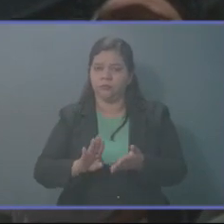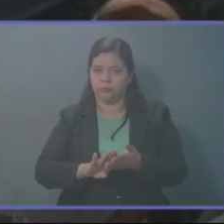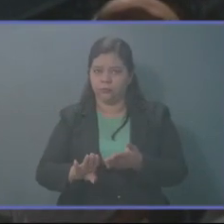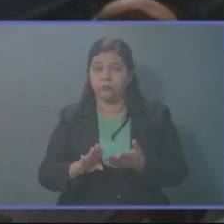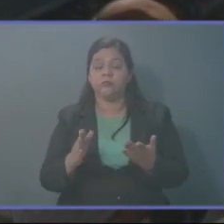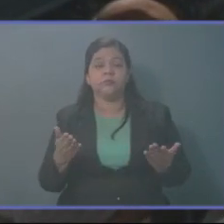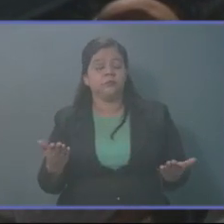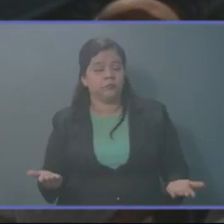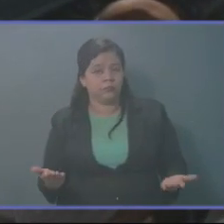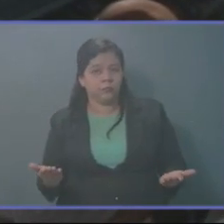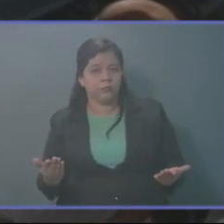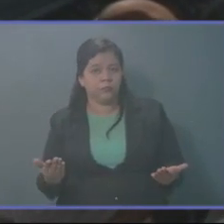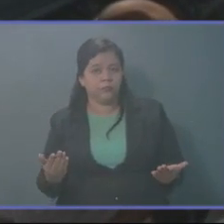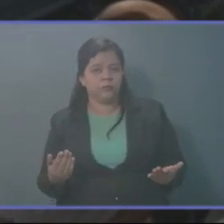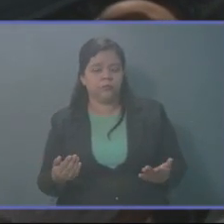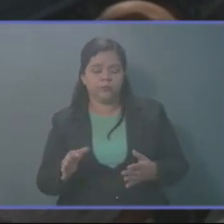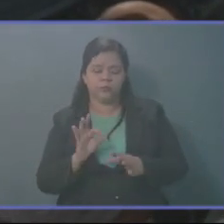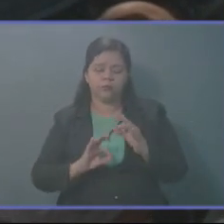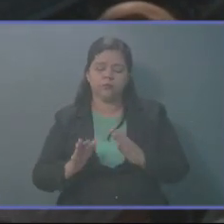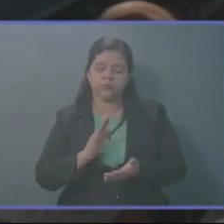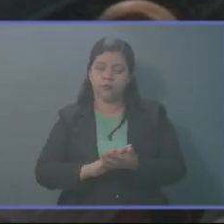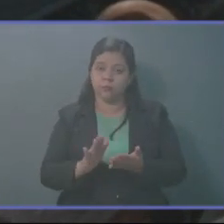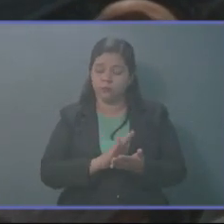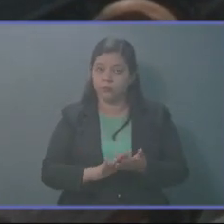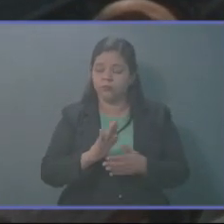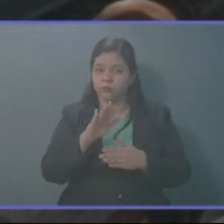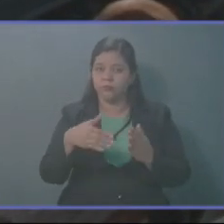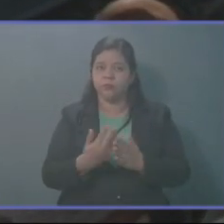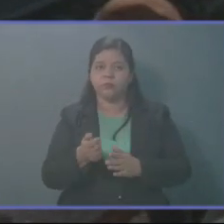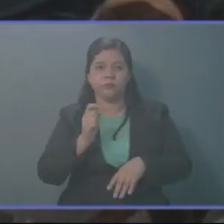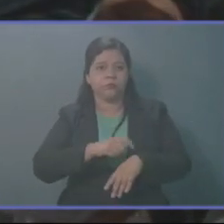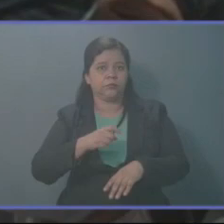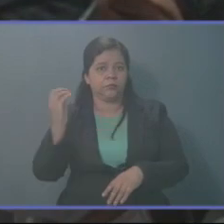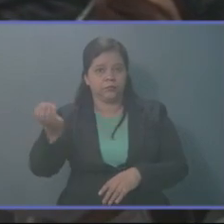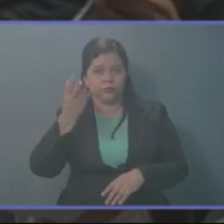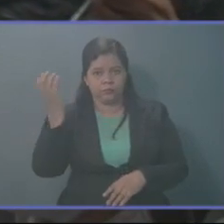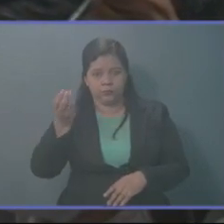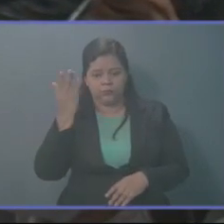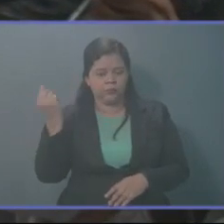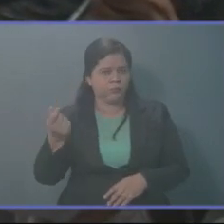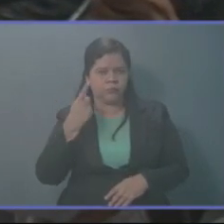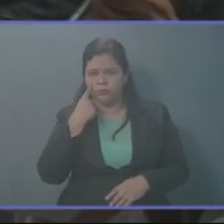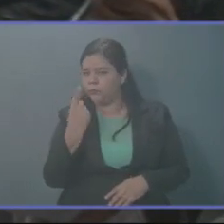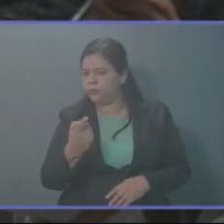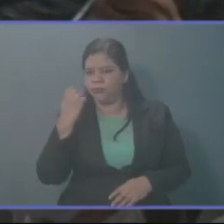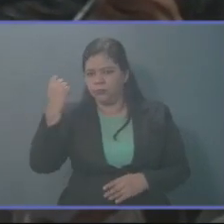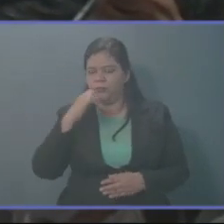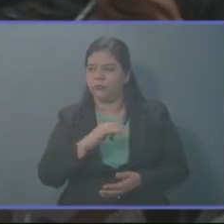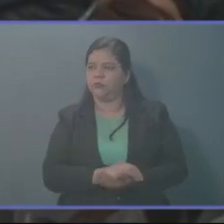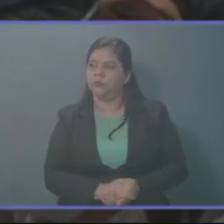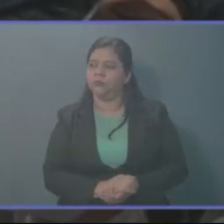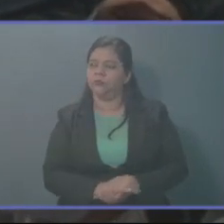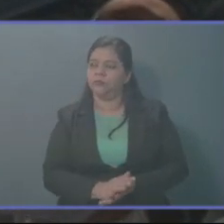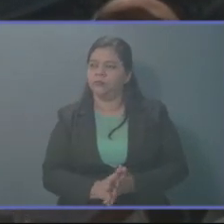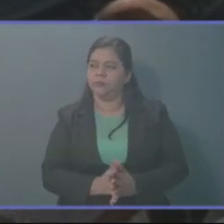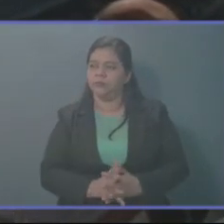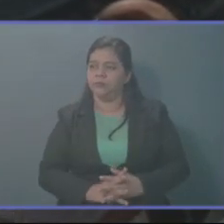sea en aquellos gastos que en el marco de la emergencia no son prioridad. Gracias, presidente.